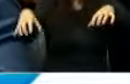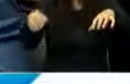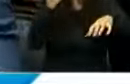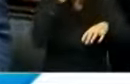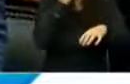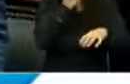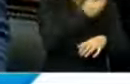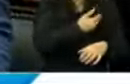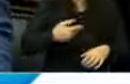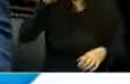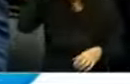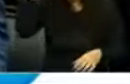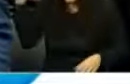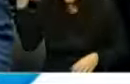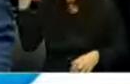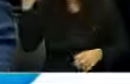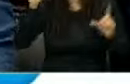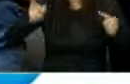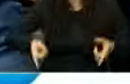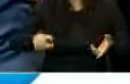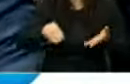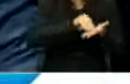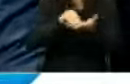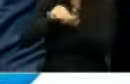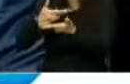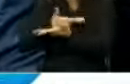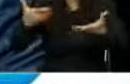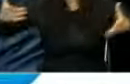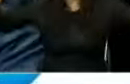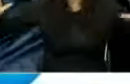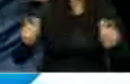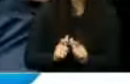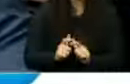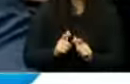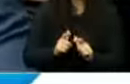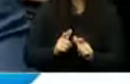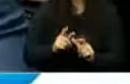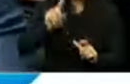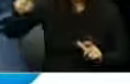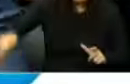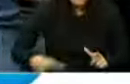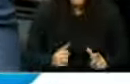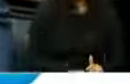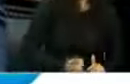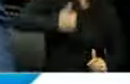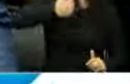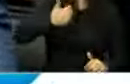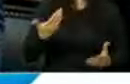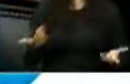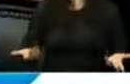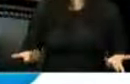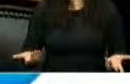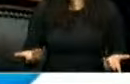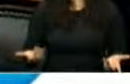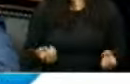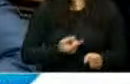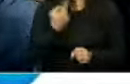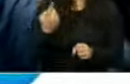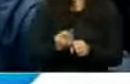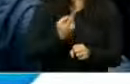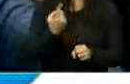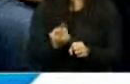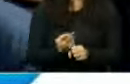debate que se produce dentro del edificio parlamentario. Sigamos conversando, sigamos charlando, Emma. Vos sos nuestro guía, nos va